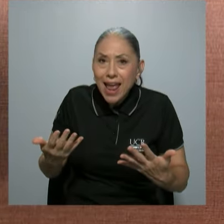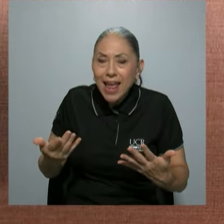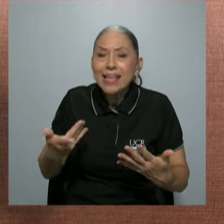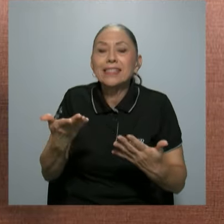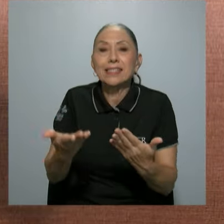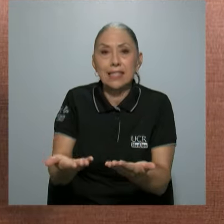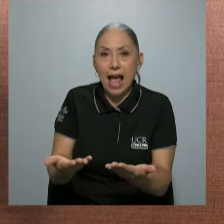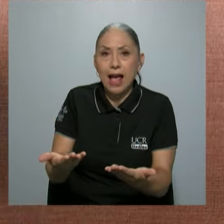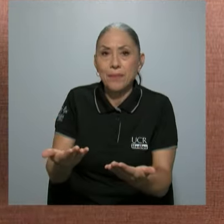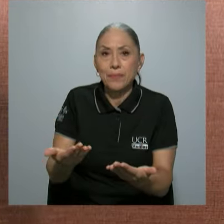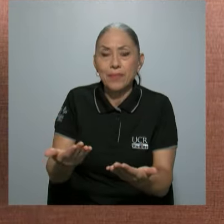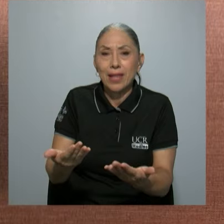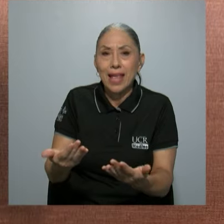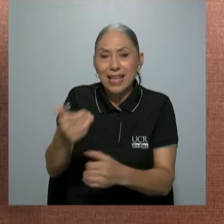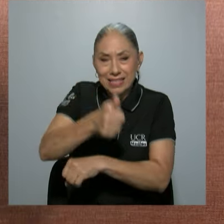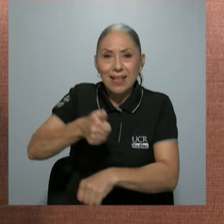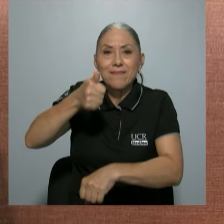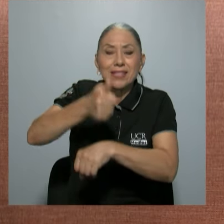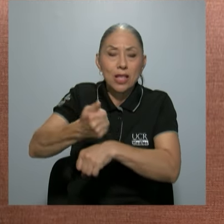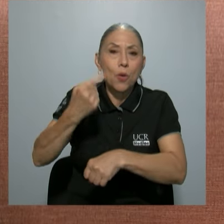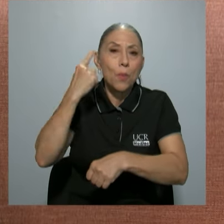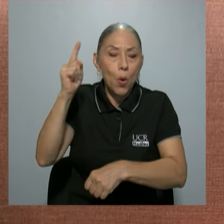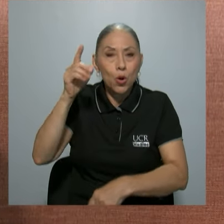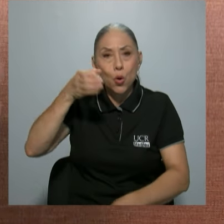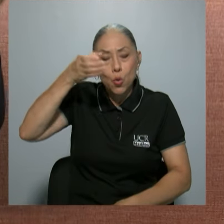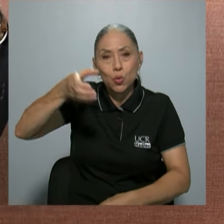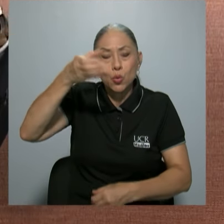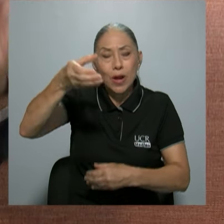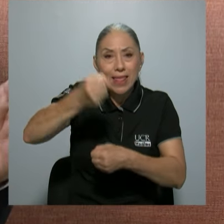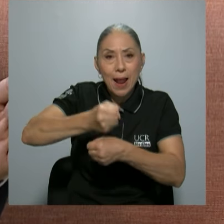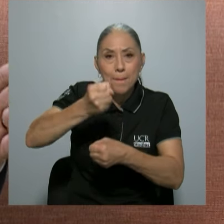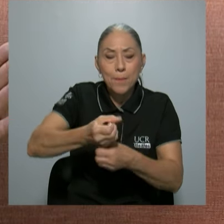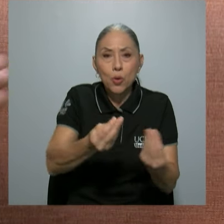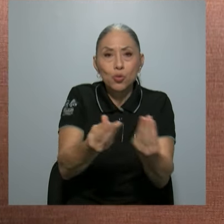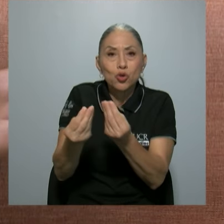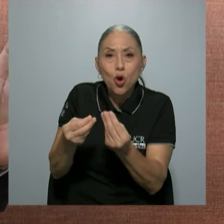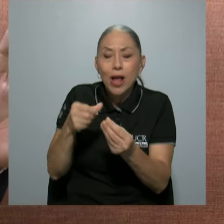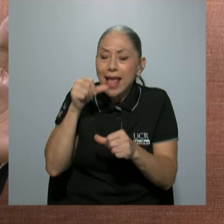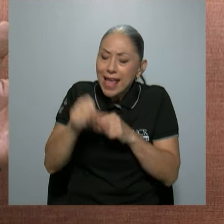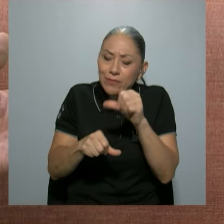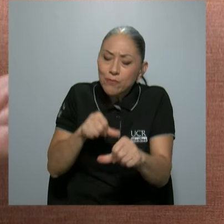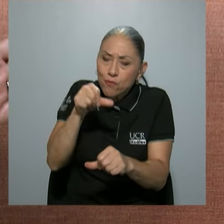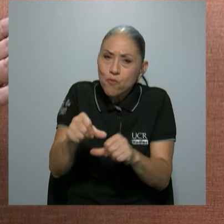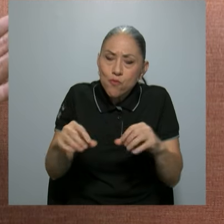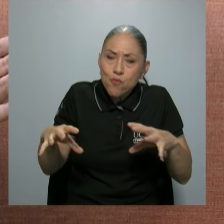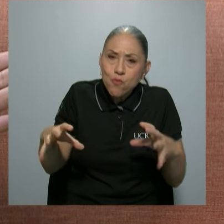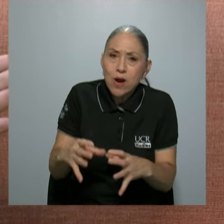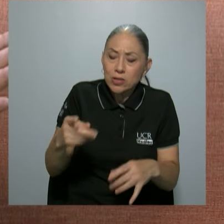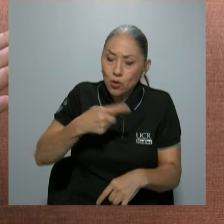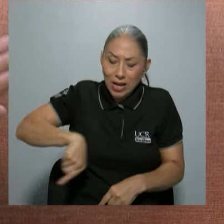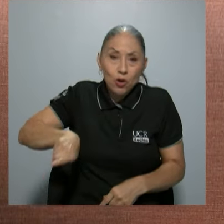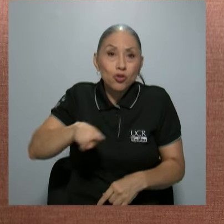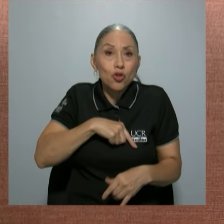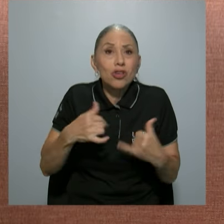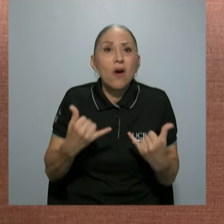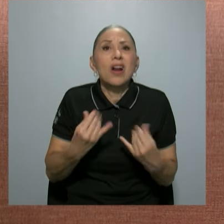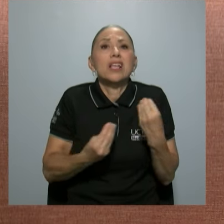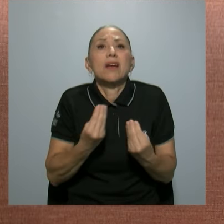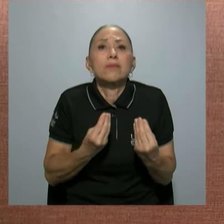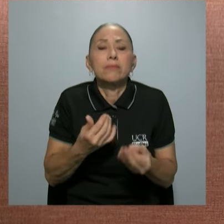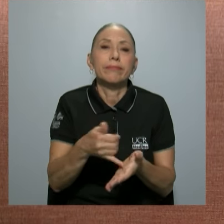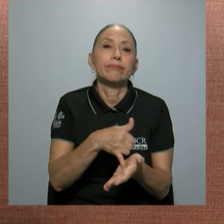medida determinado por la cultura de la producción, la cultura del esfuerzo productivo, que es lo que hemos venido desmantelando. Sobre todo,